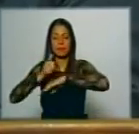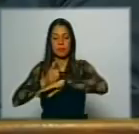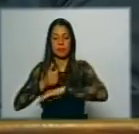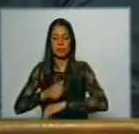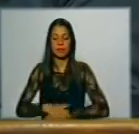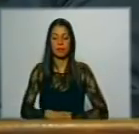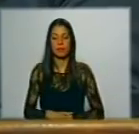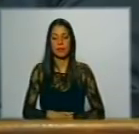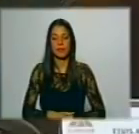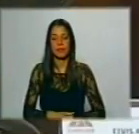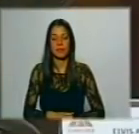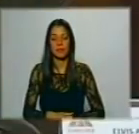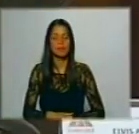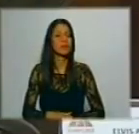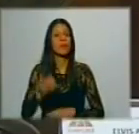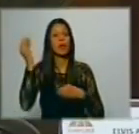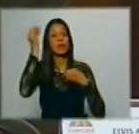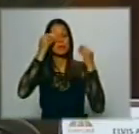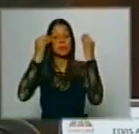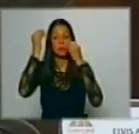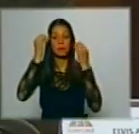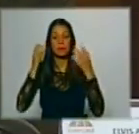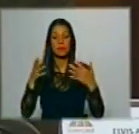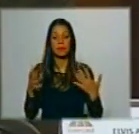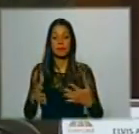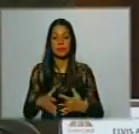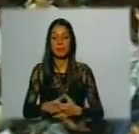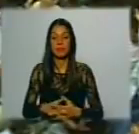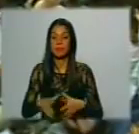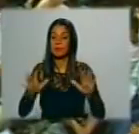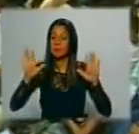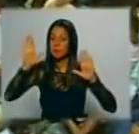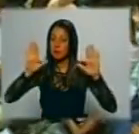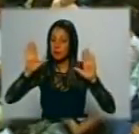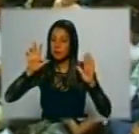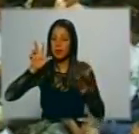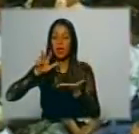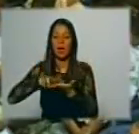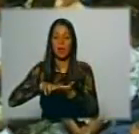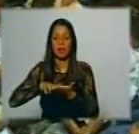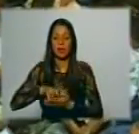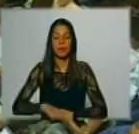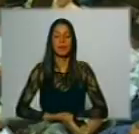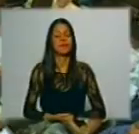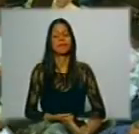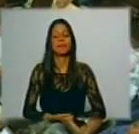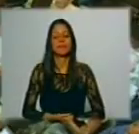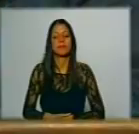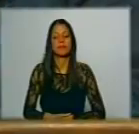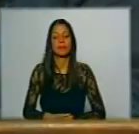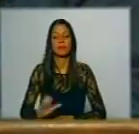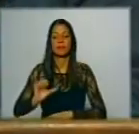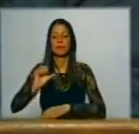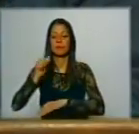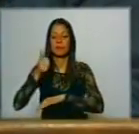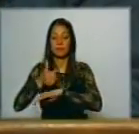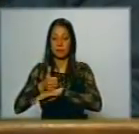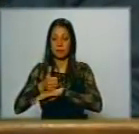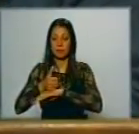todo. En consideración, aprobado. Siguiente artículo. Superintendenta